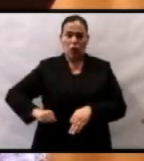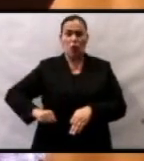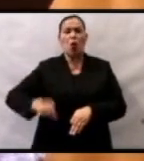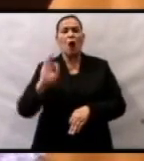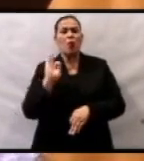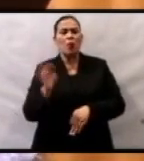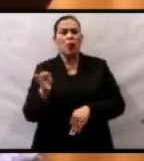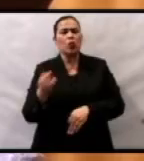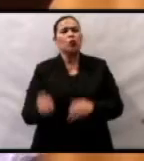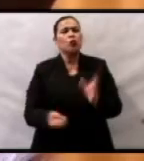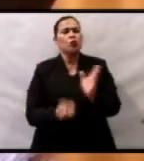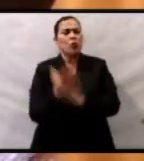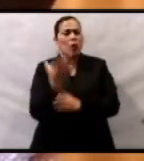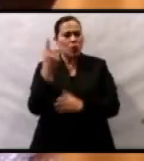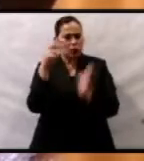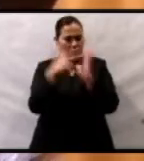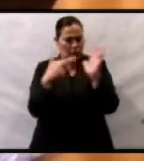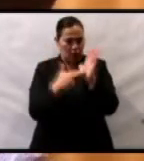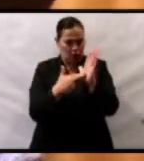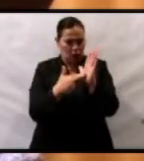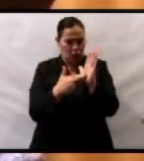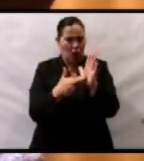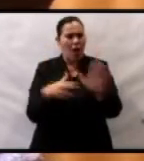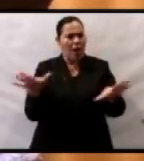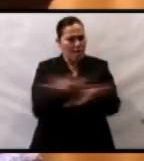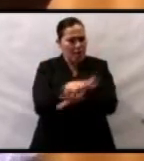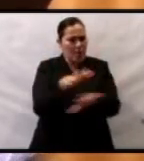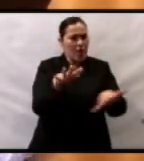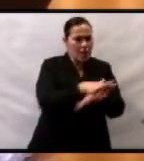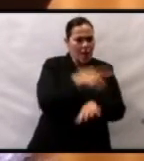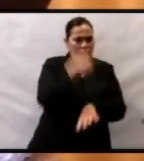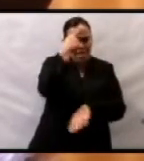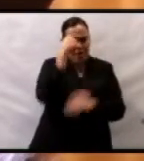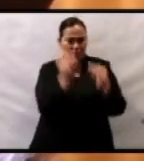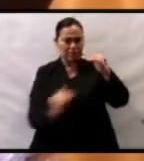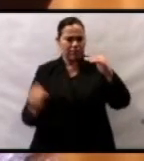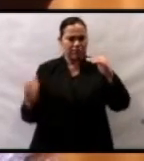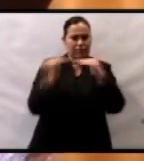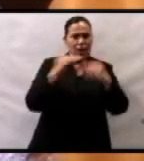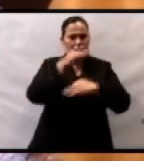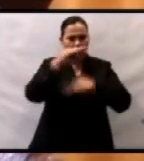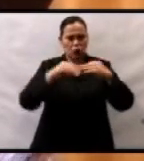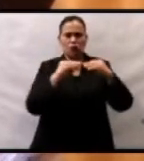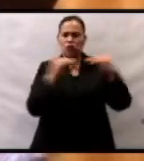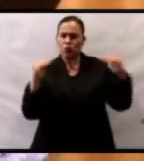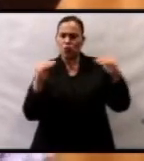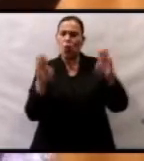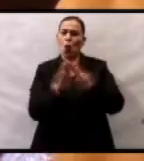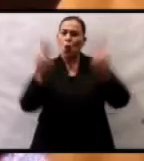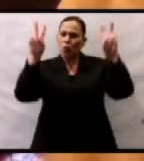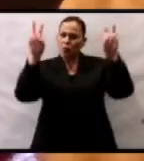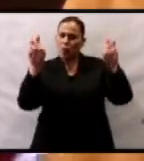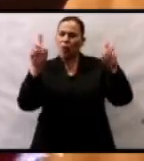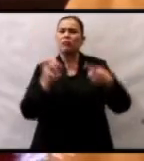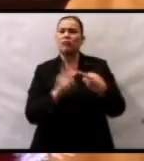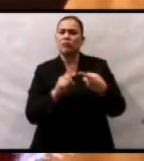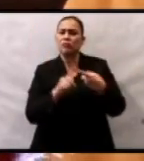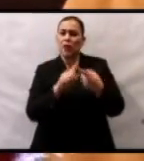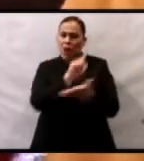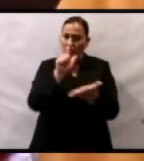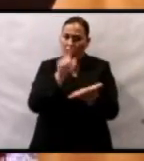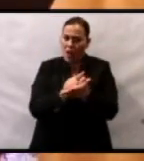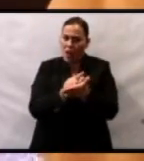nuevos reglamentos y reformar otros para estar a la altura de los ciudadanos en temas como la ley